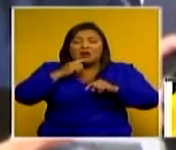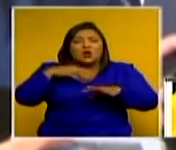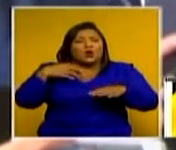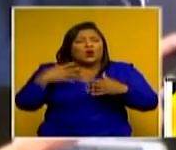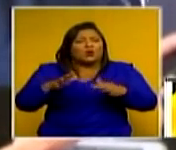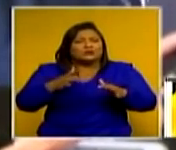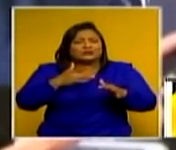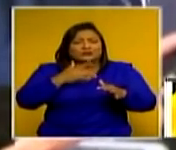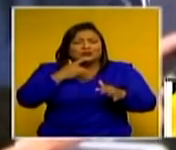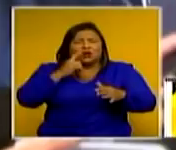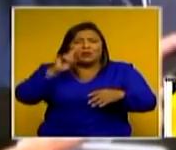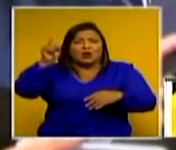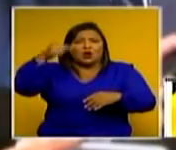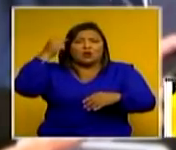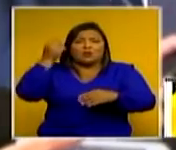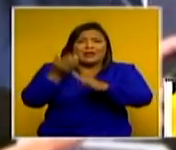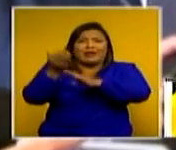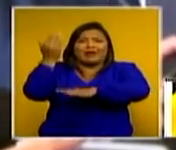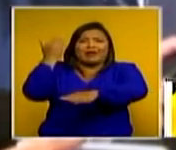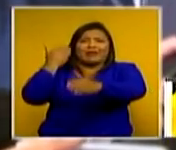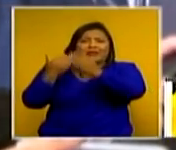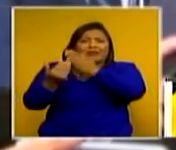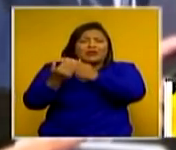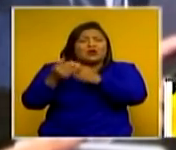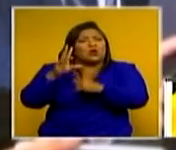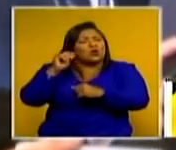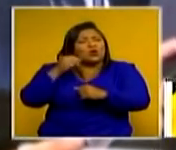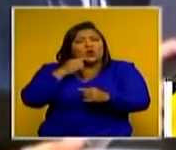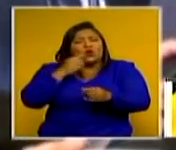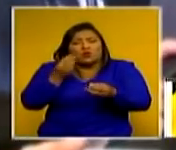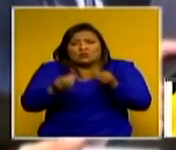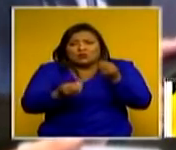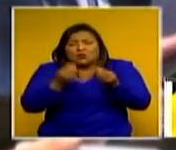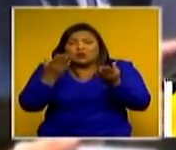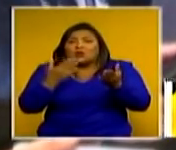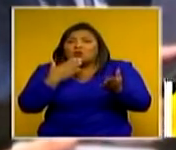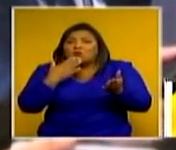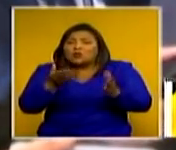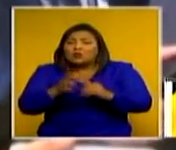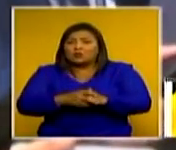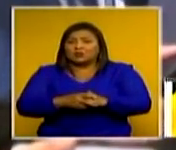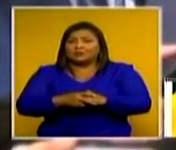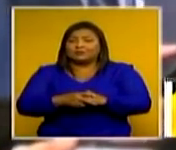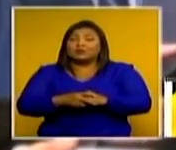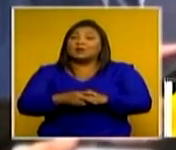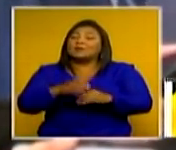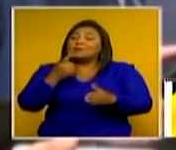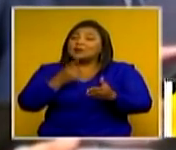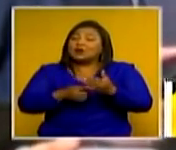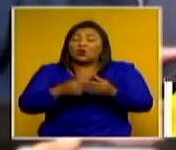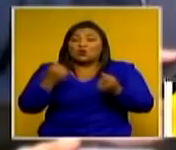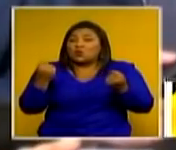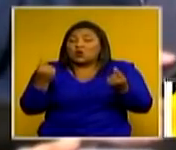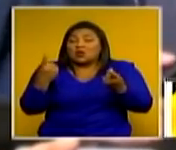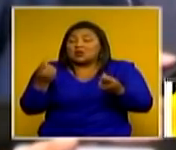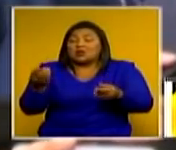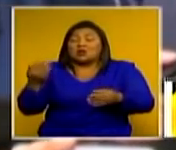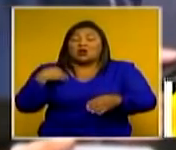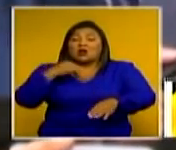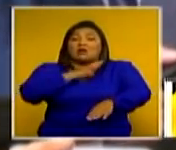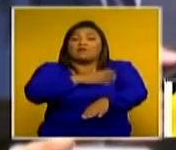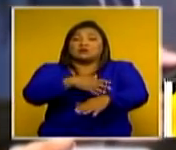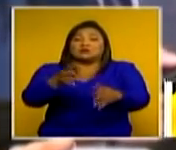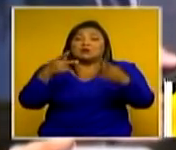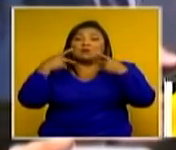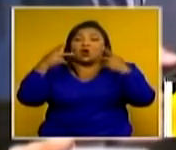lamentablemente los gobiernos anteriores no han estado en condiciones o no han tenido la fuerza política